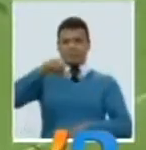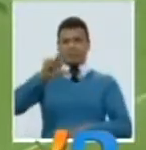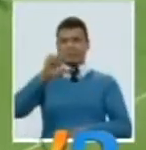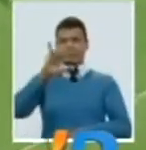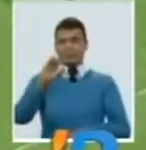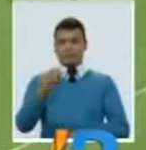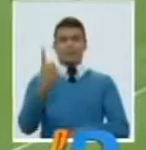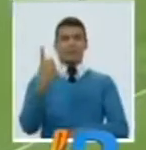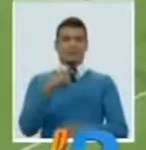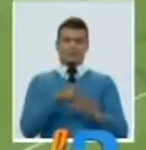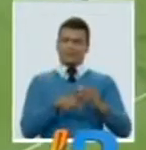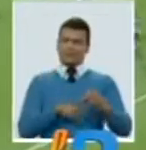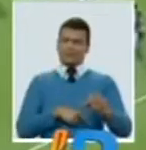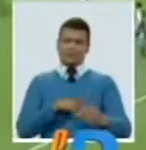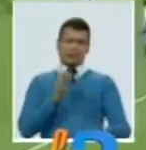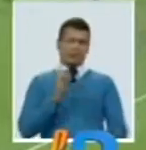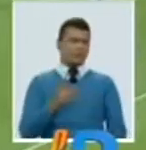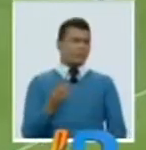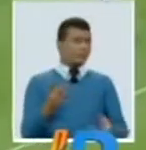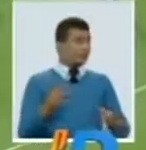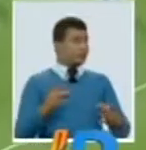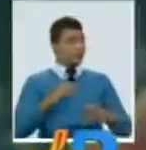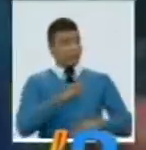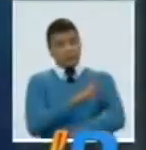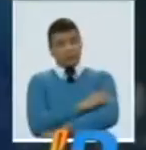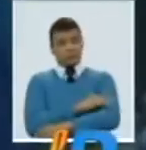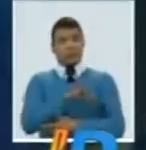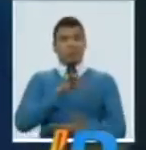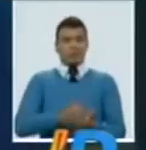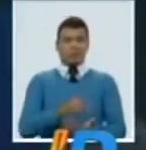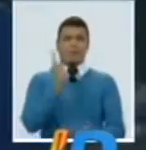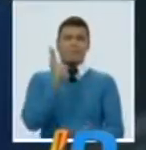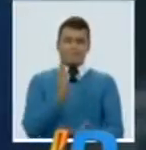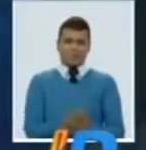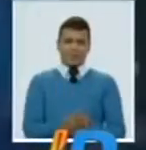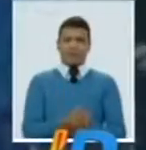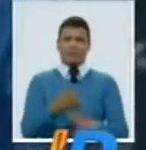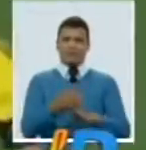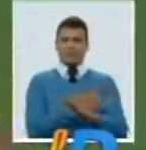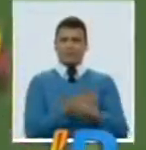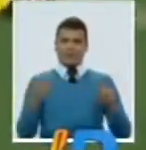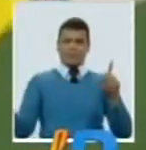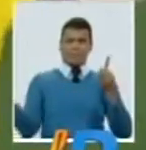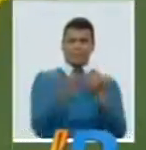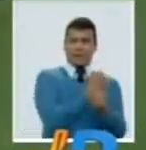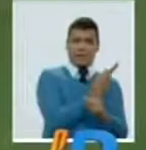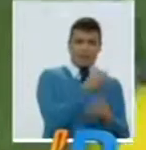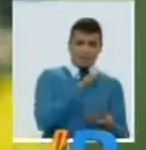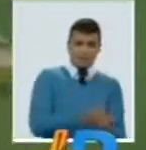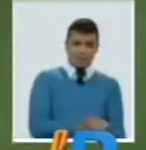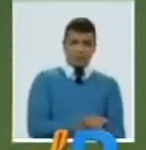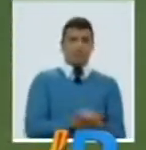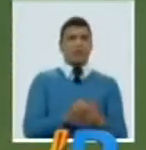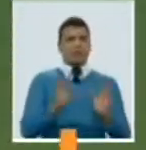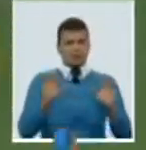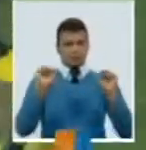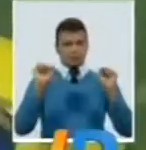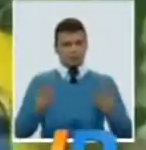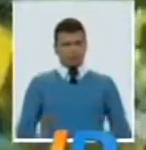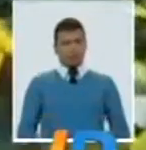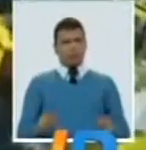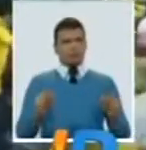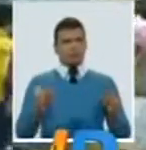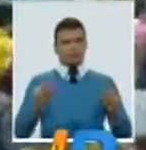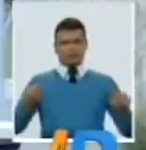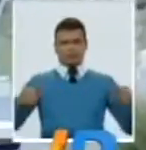quien ayer se retiró del entreno por molestias musculares, secuelas que le dejó el choque en el partido pasado, se encuentra en condiciones para disputar el próximo